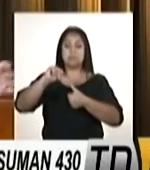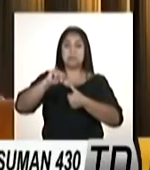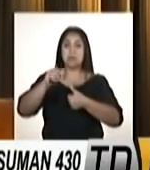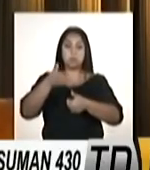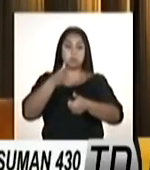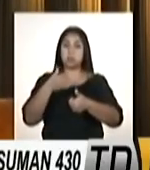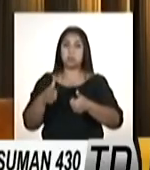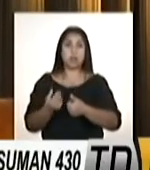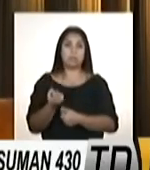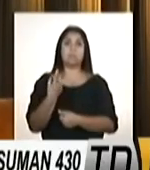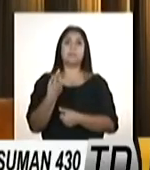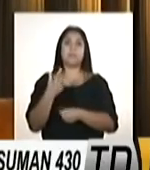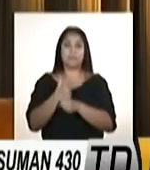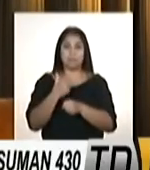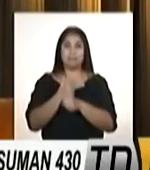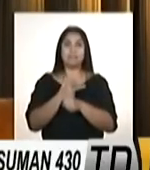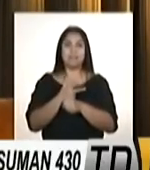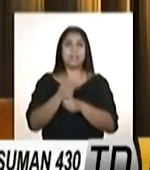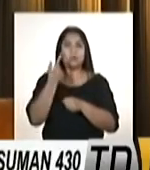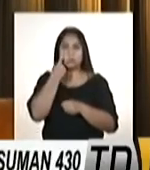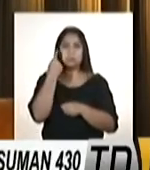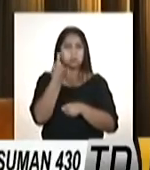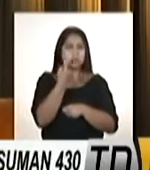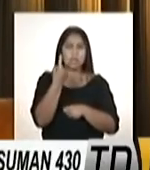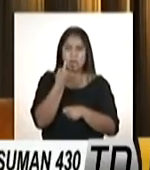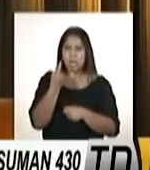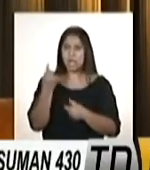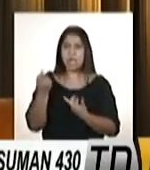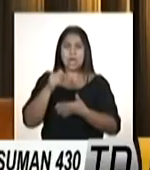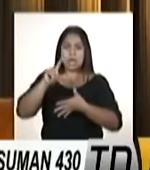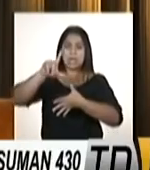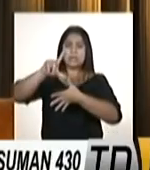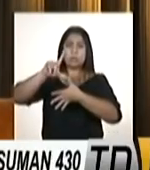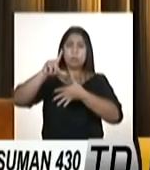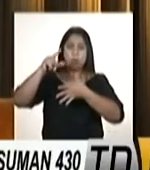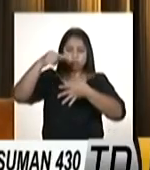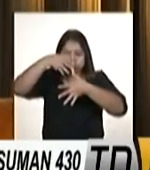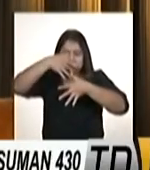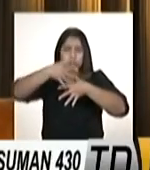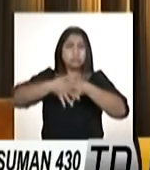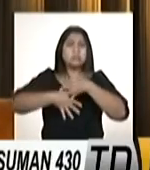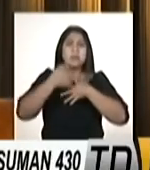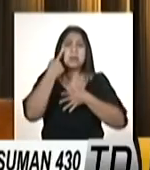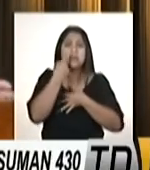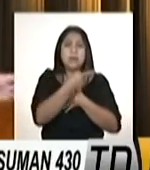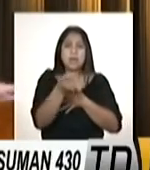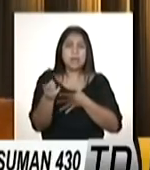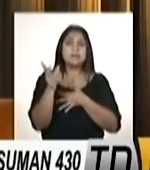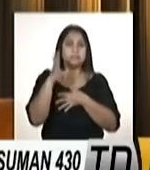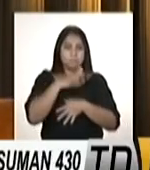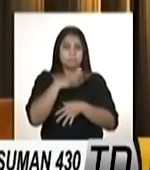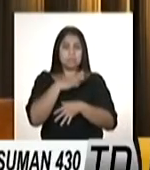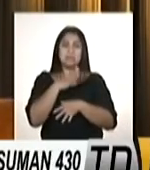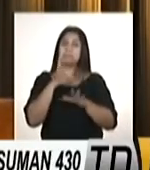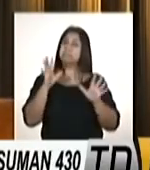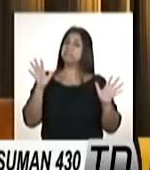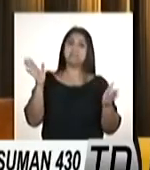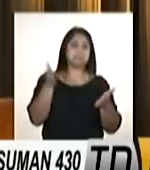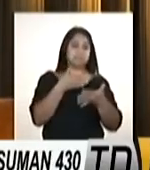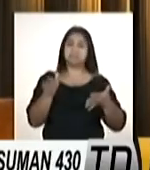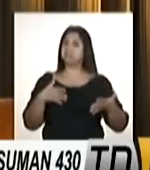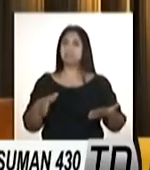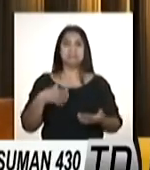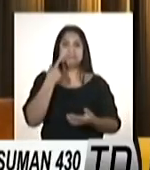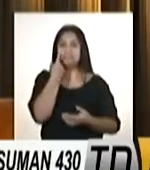hemos, a pesar de que hemos buscado algún programa parecido a nivel latinoamericano, no lo encontramos. Probablemente exista,